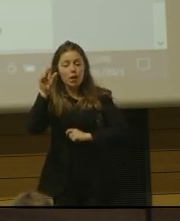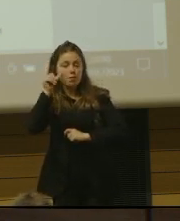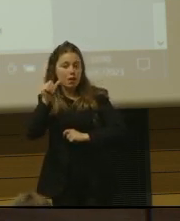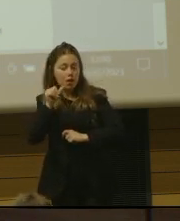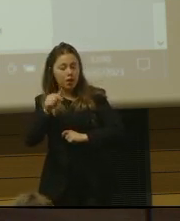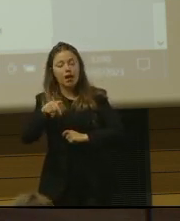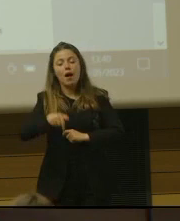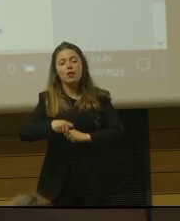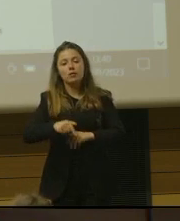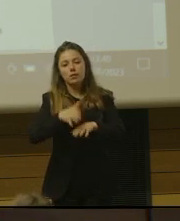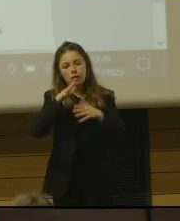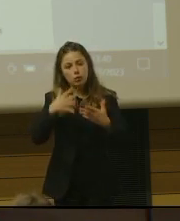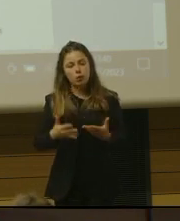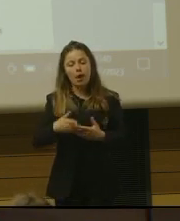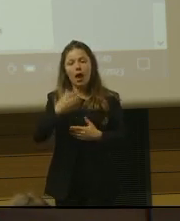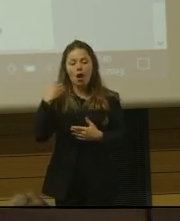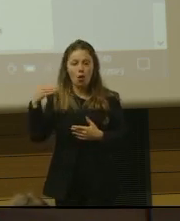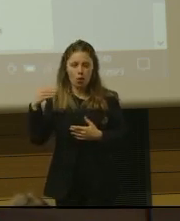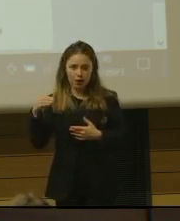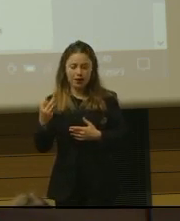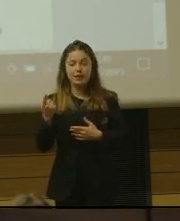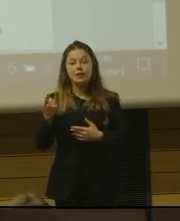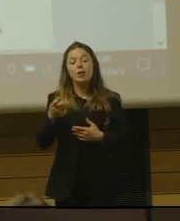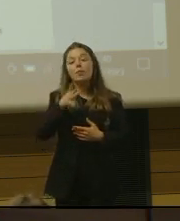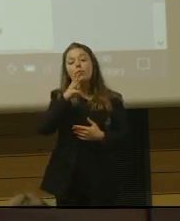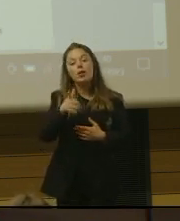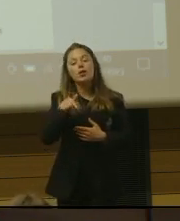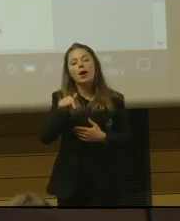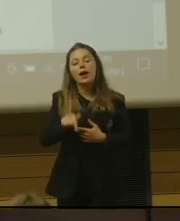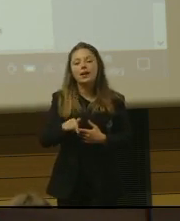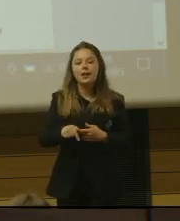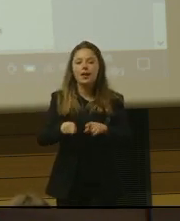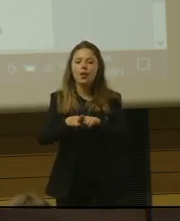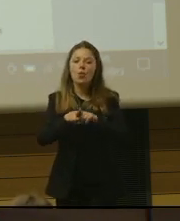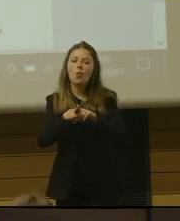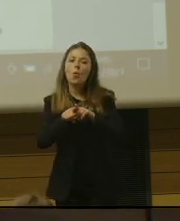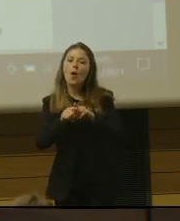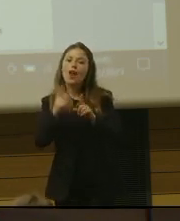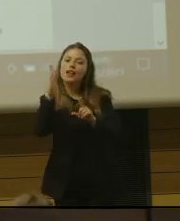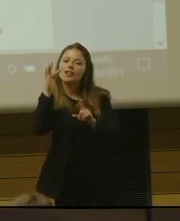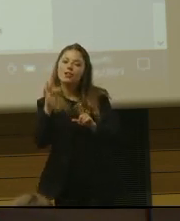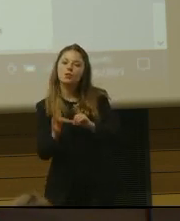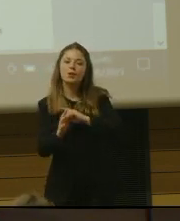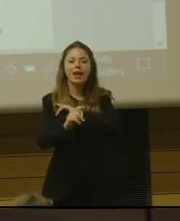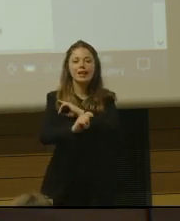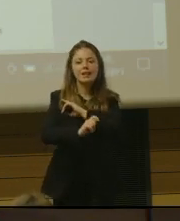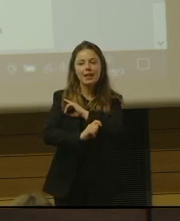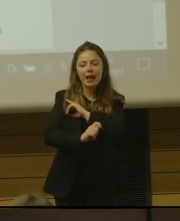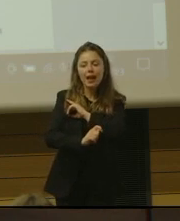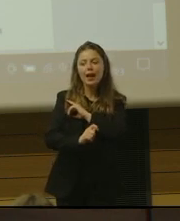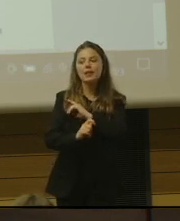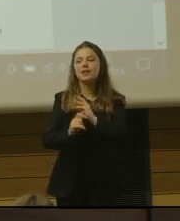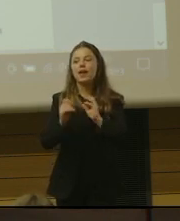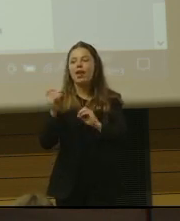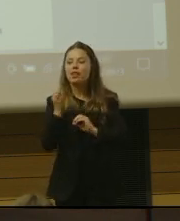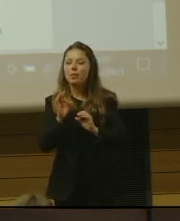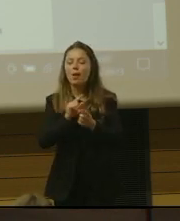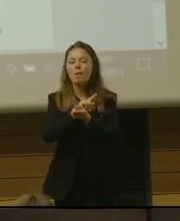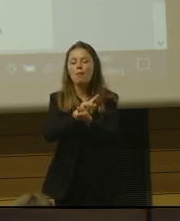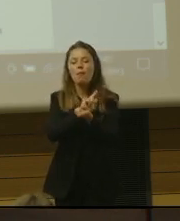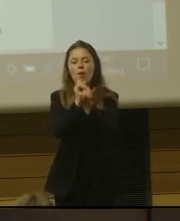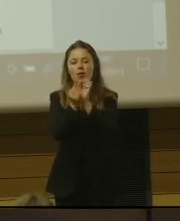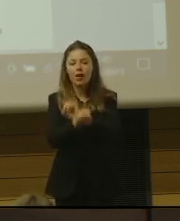hoy en día también están los jóvenes. Con lo cual, yo creo que aquí se suman una serie de estrategias que habría que ir